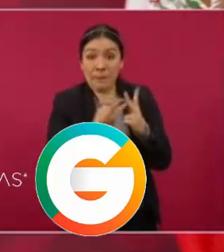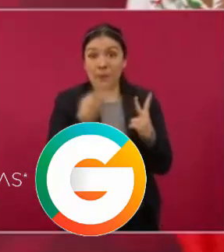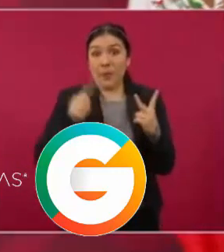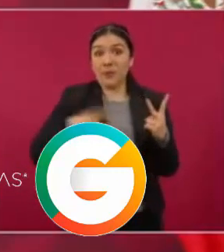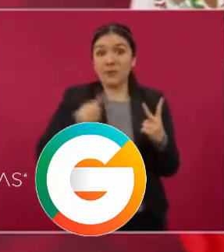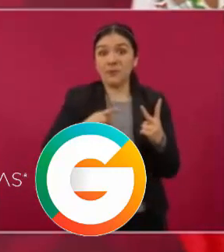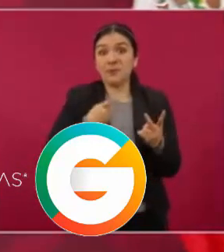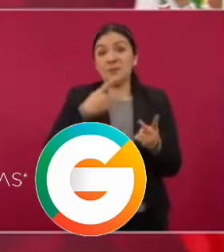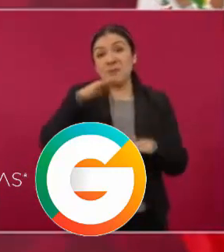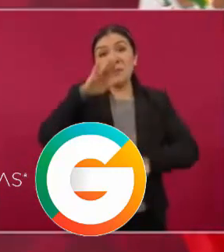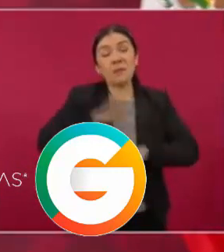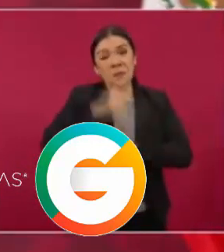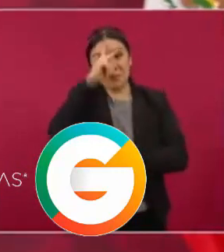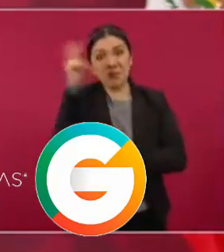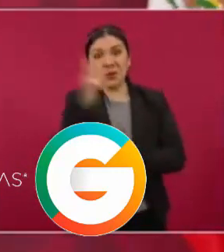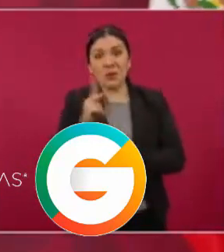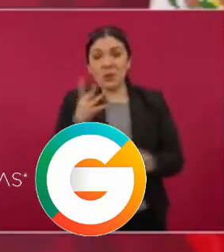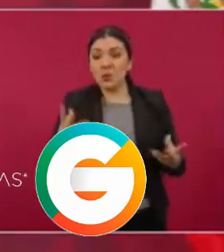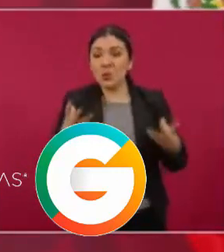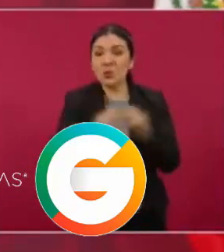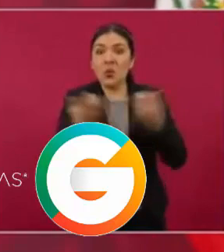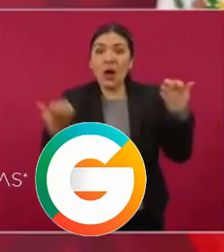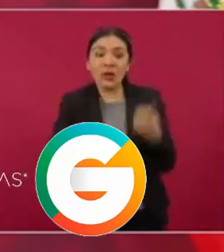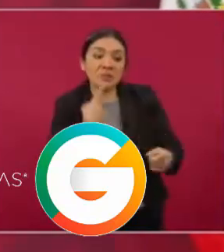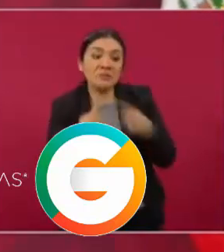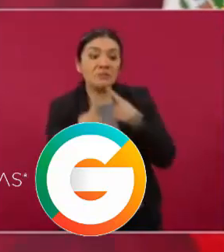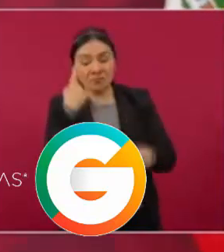Hicieron juntos hasta una película, un documental.